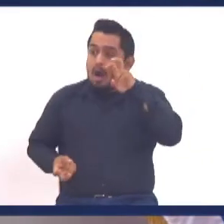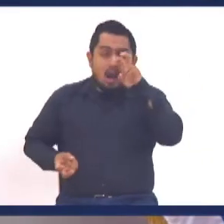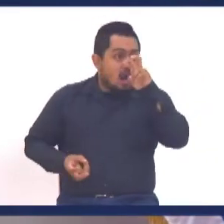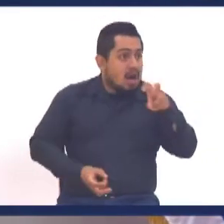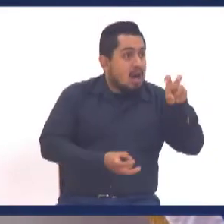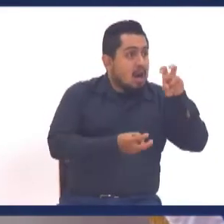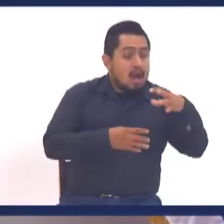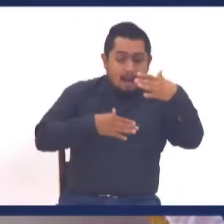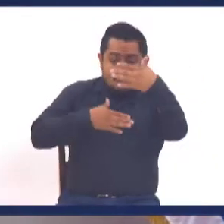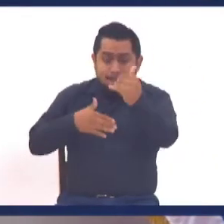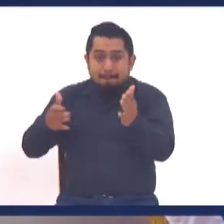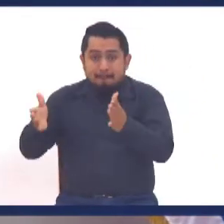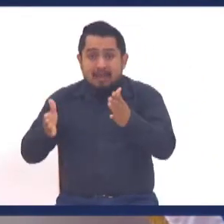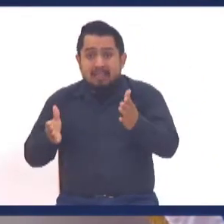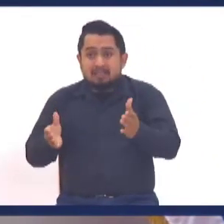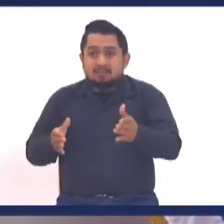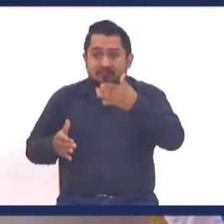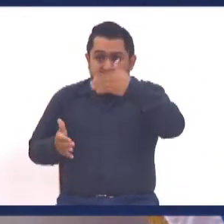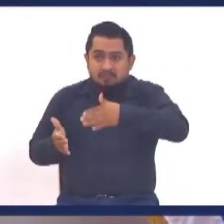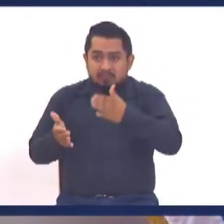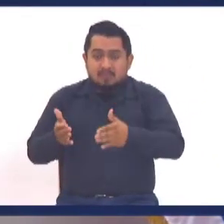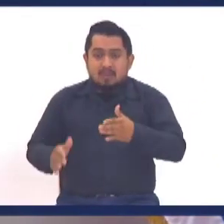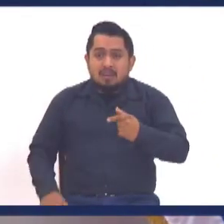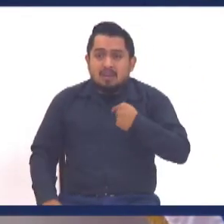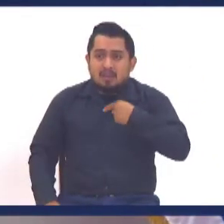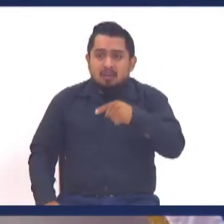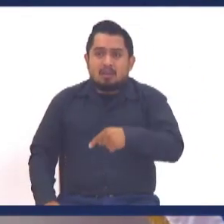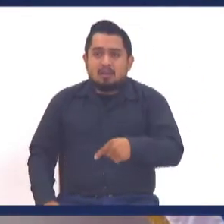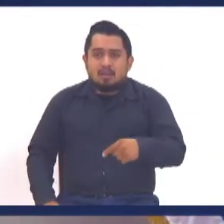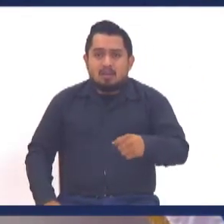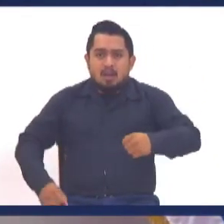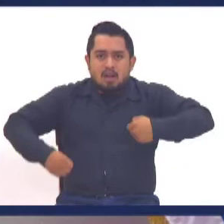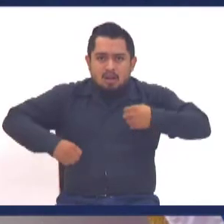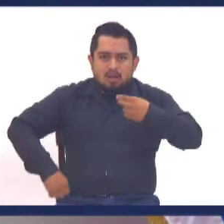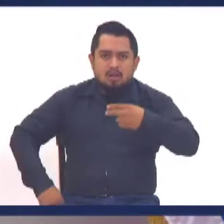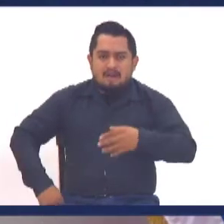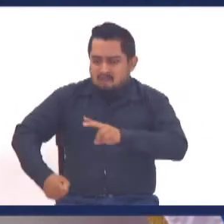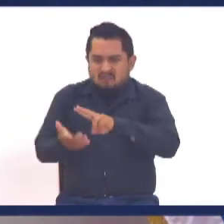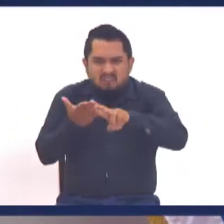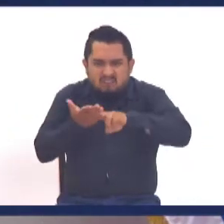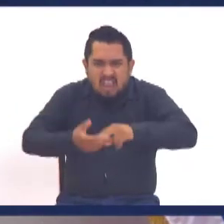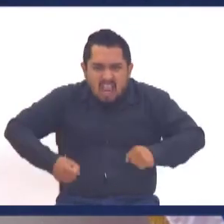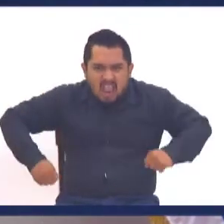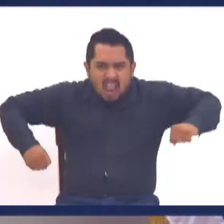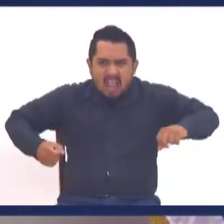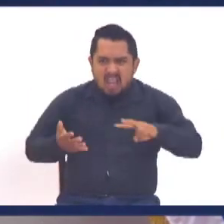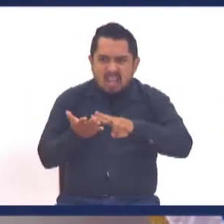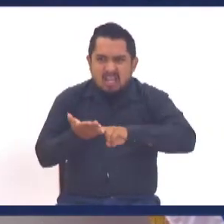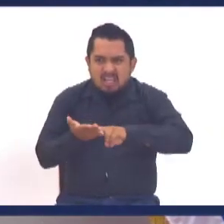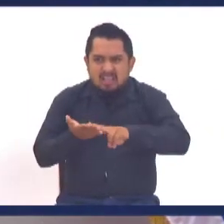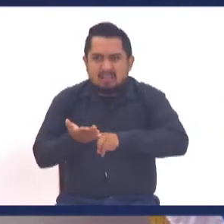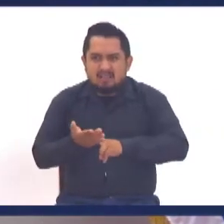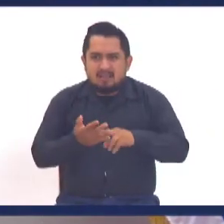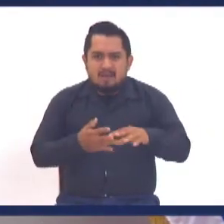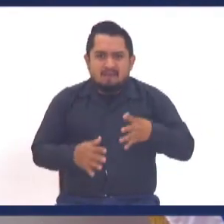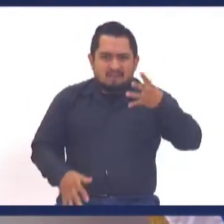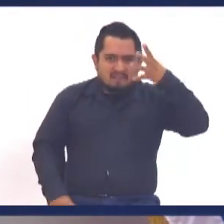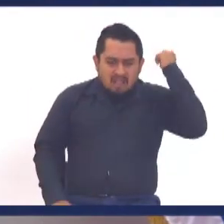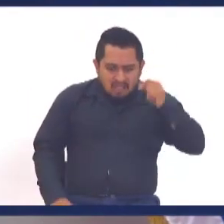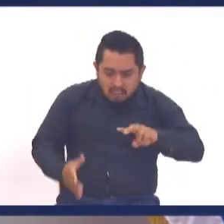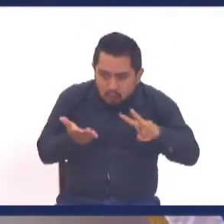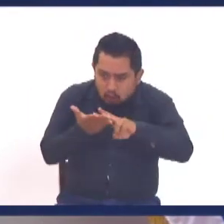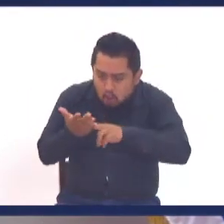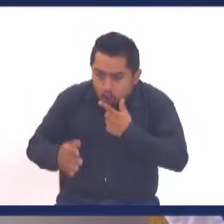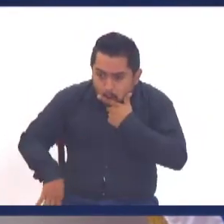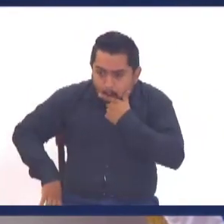llevaron un pastel de mi héroe favorito superior el favorito que se llama folk y en el pastel así de una mano blanco con el hall verde